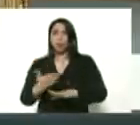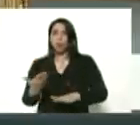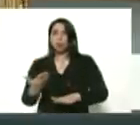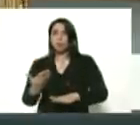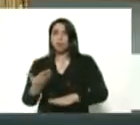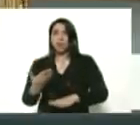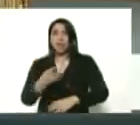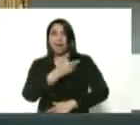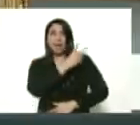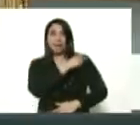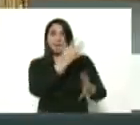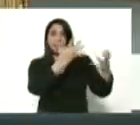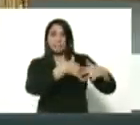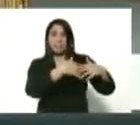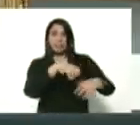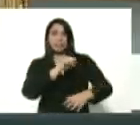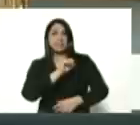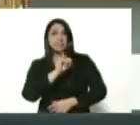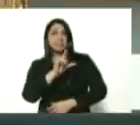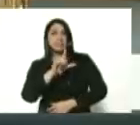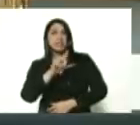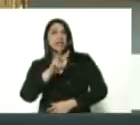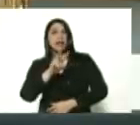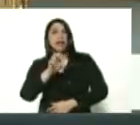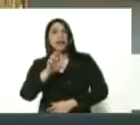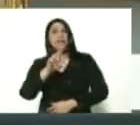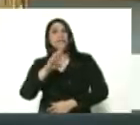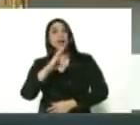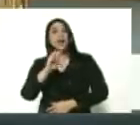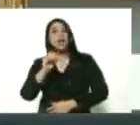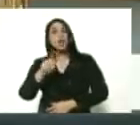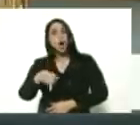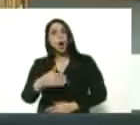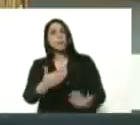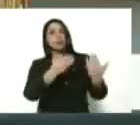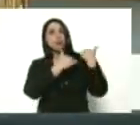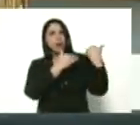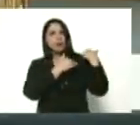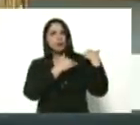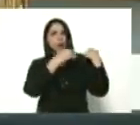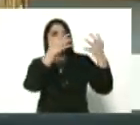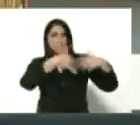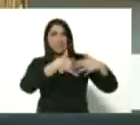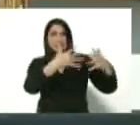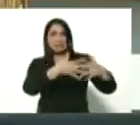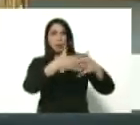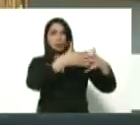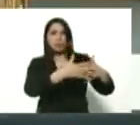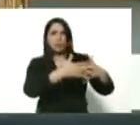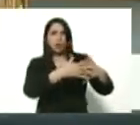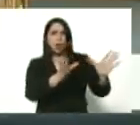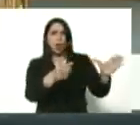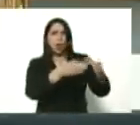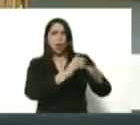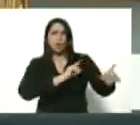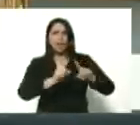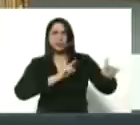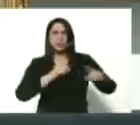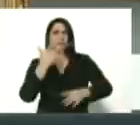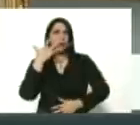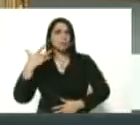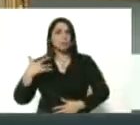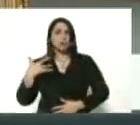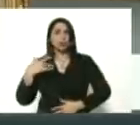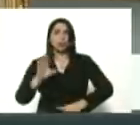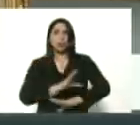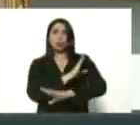este jefe de la empresa Silvercop, dueño de la empresa Silvercop, organizador del famoso